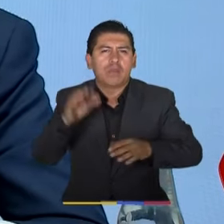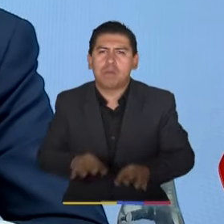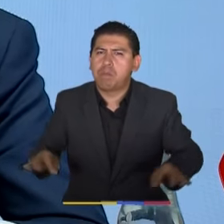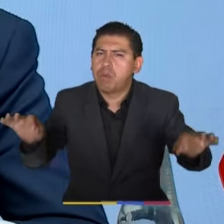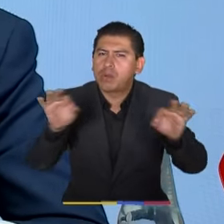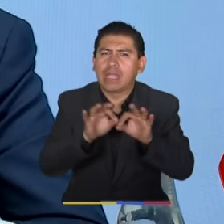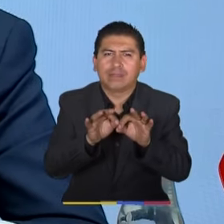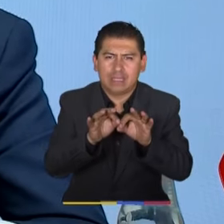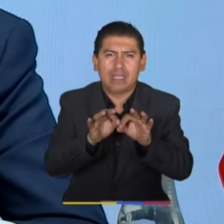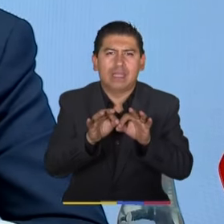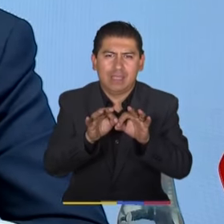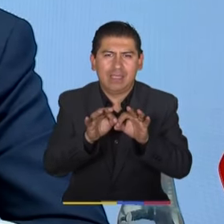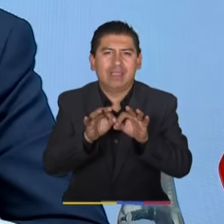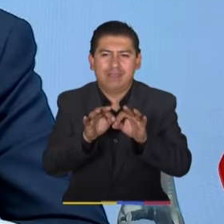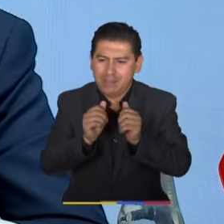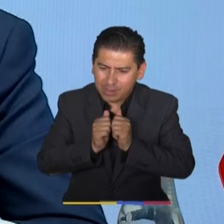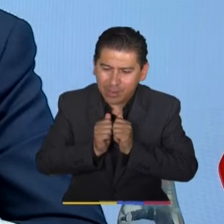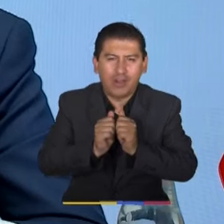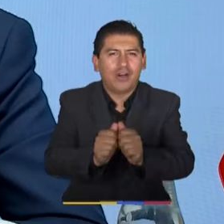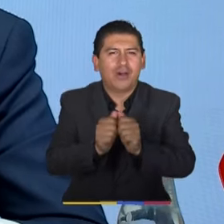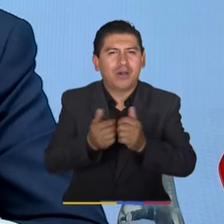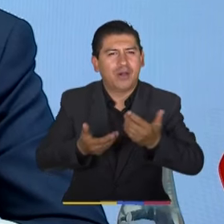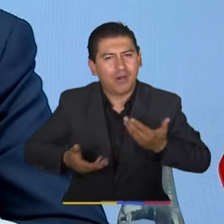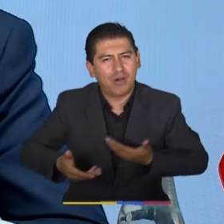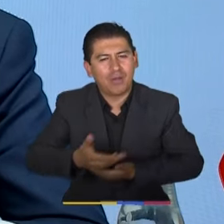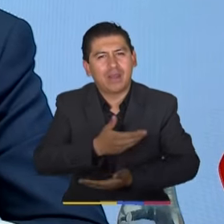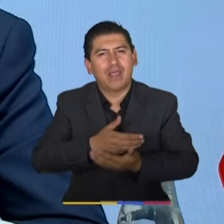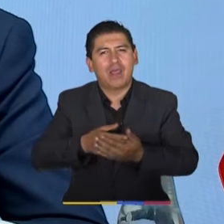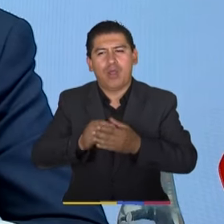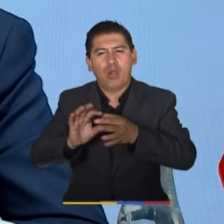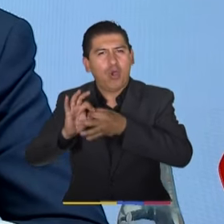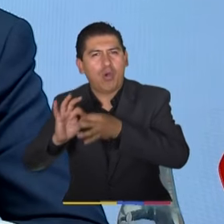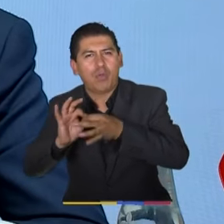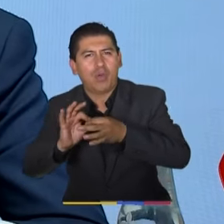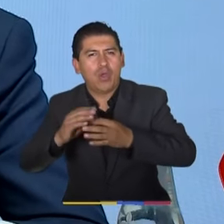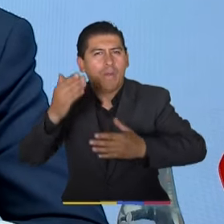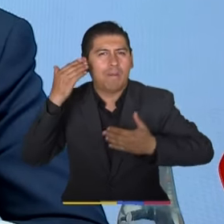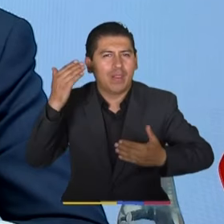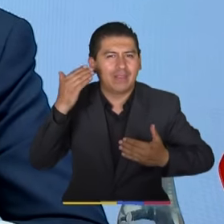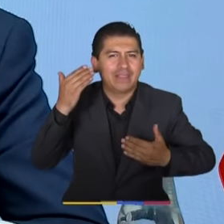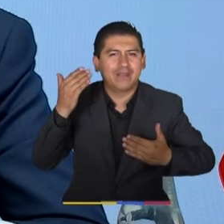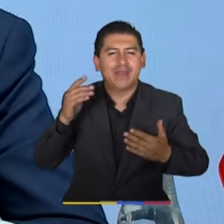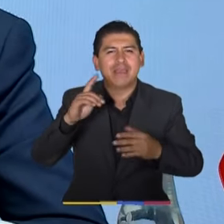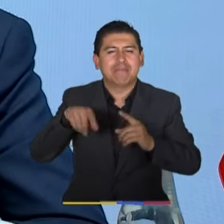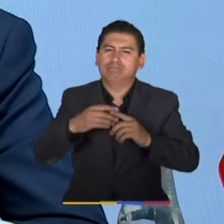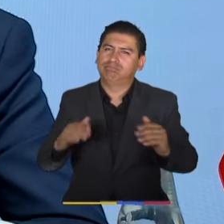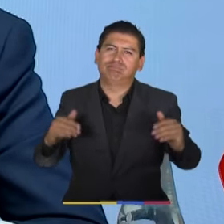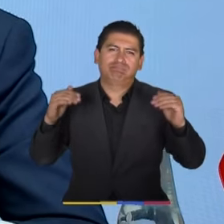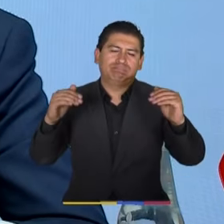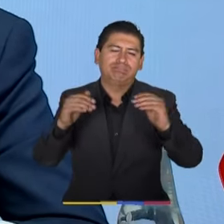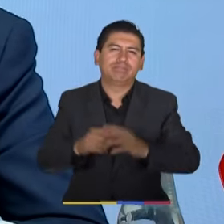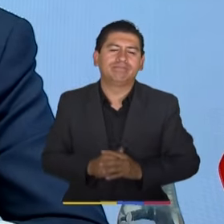de diálogo, concertação, cooperação política a un más alto nivel.